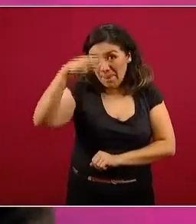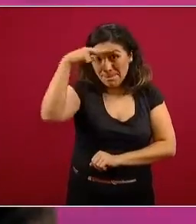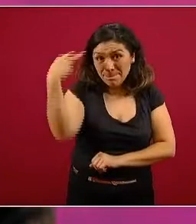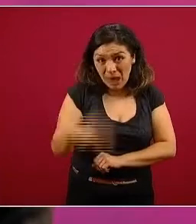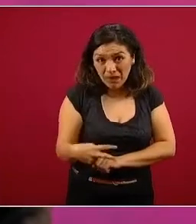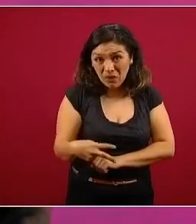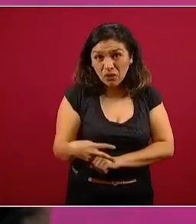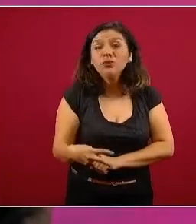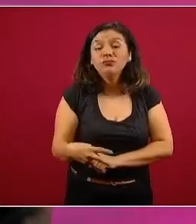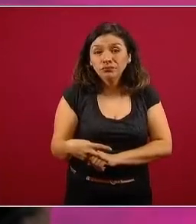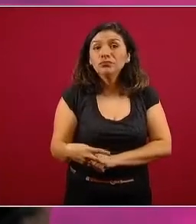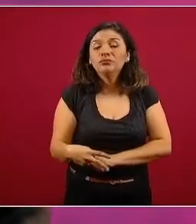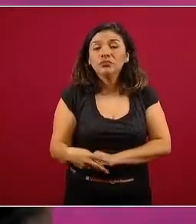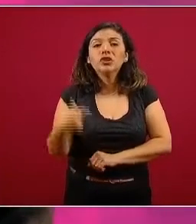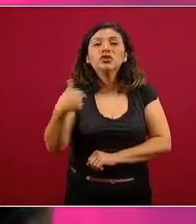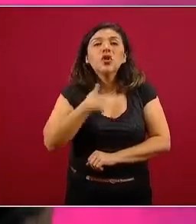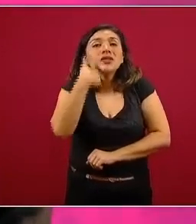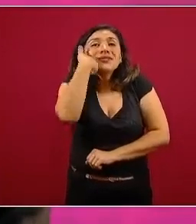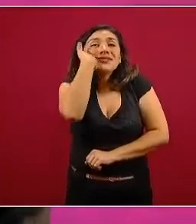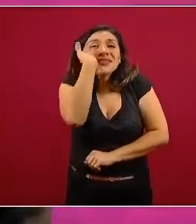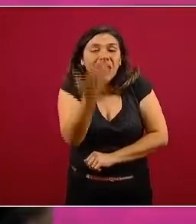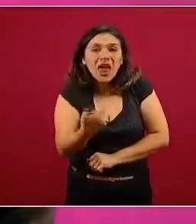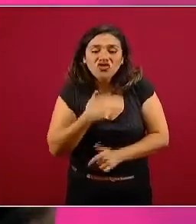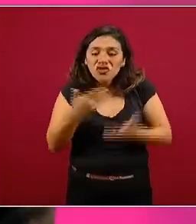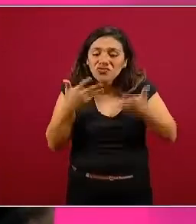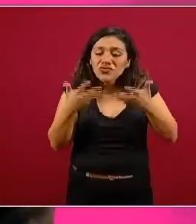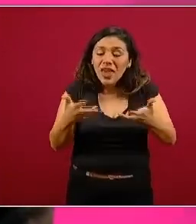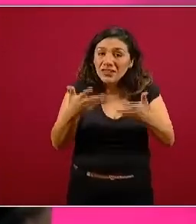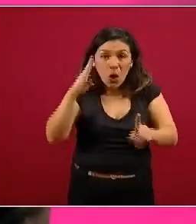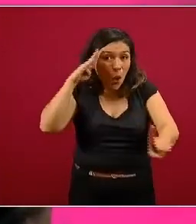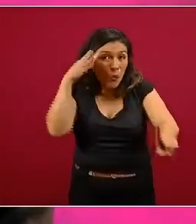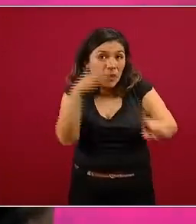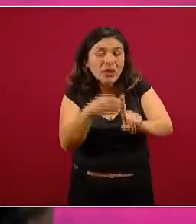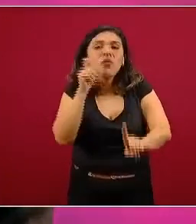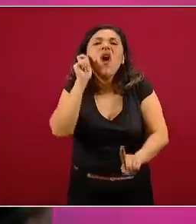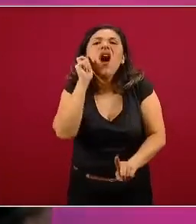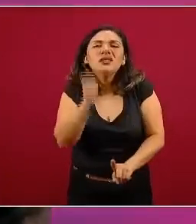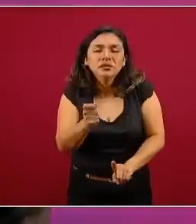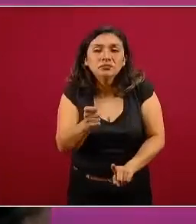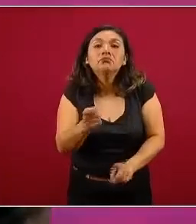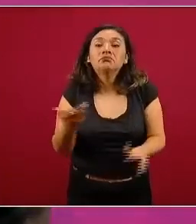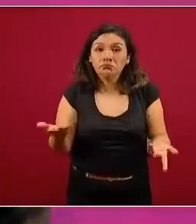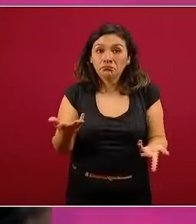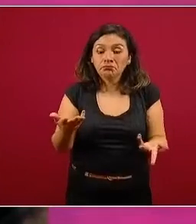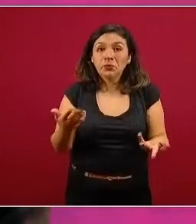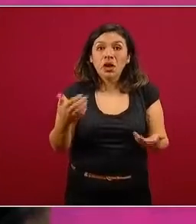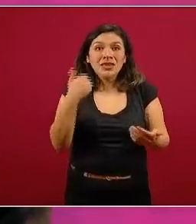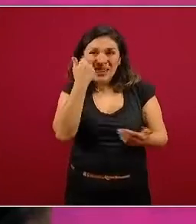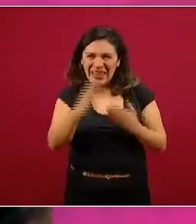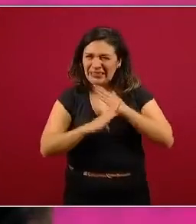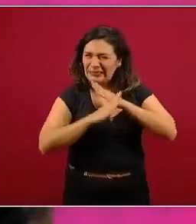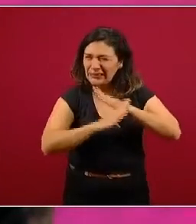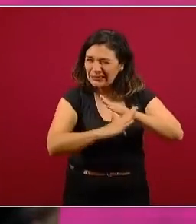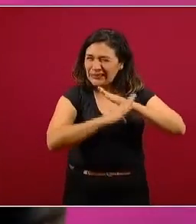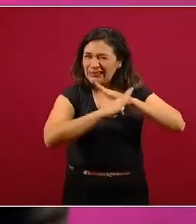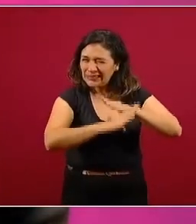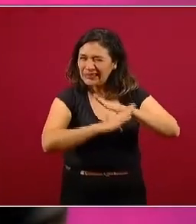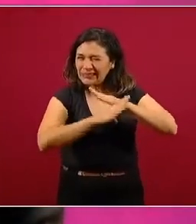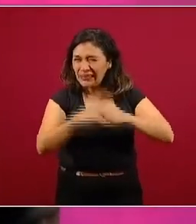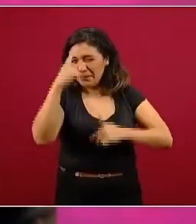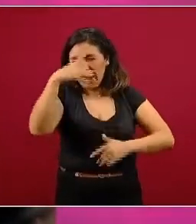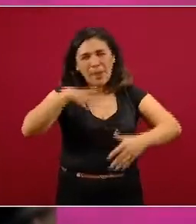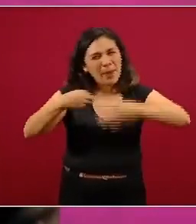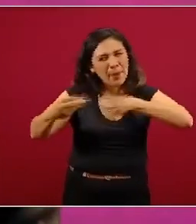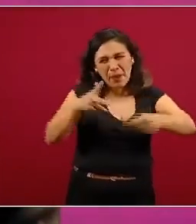México uno de los objetivos fundamentales fue, además de contener las cadenas